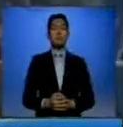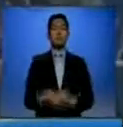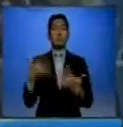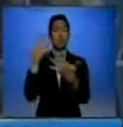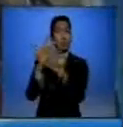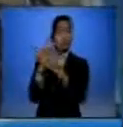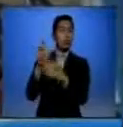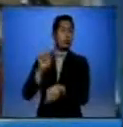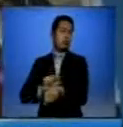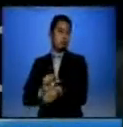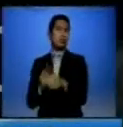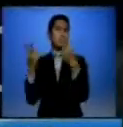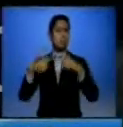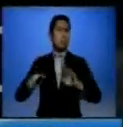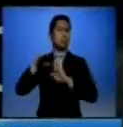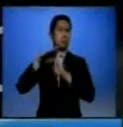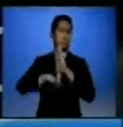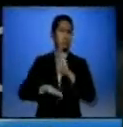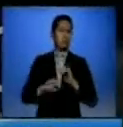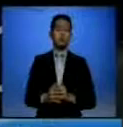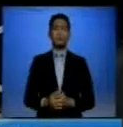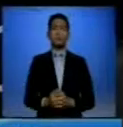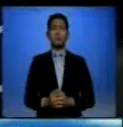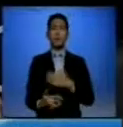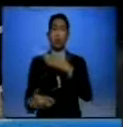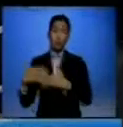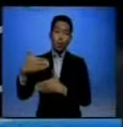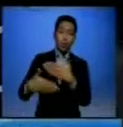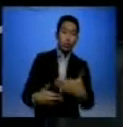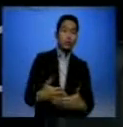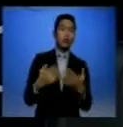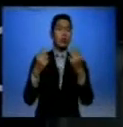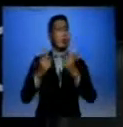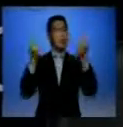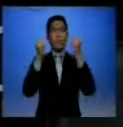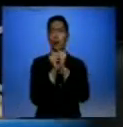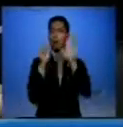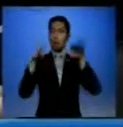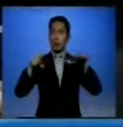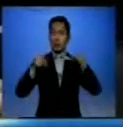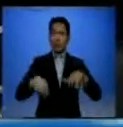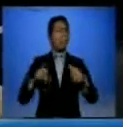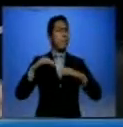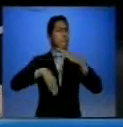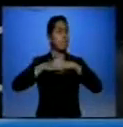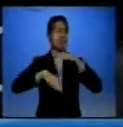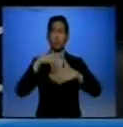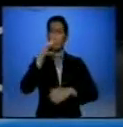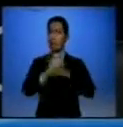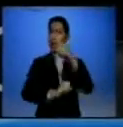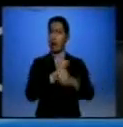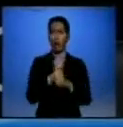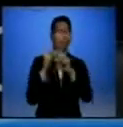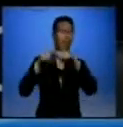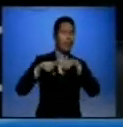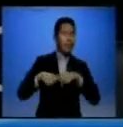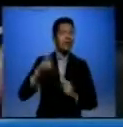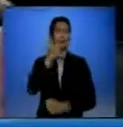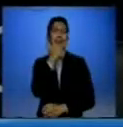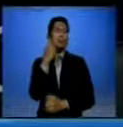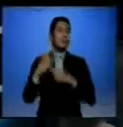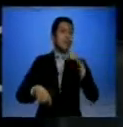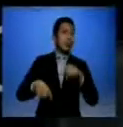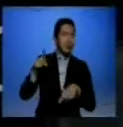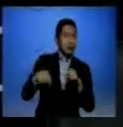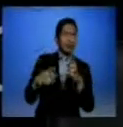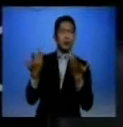preventiva también han disminuido. En tiempos procesales óptimos, 6 meses o máximo un año, dependiendo del tipo de delito, haya la sentencia pertinente y